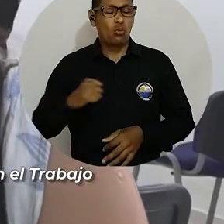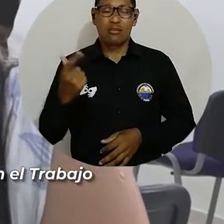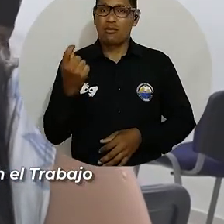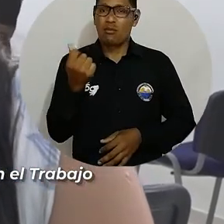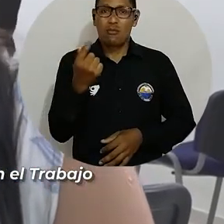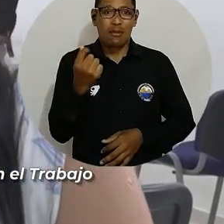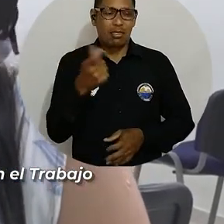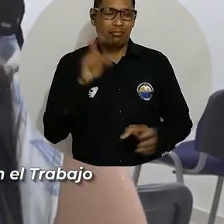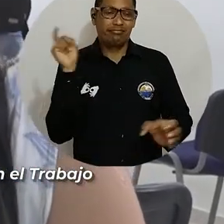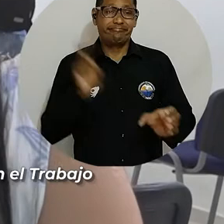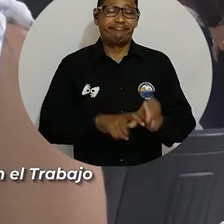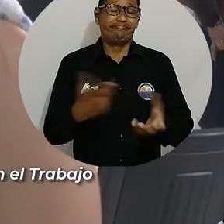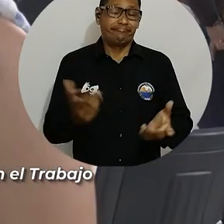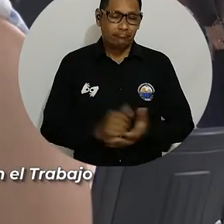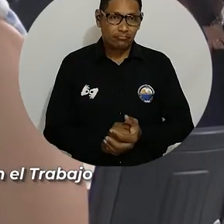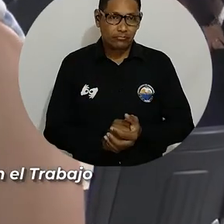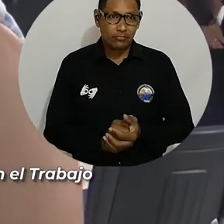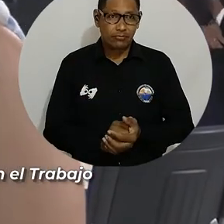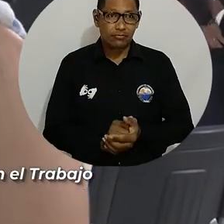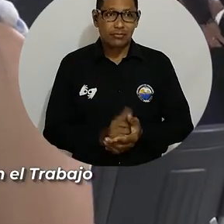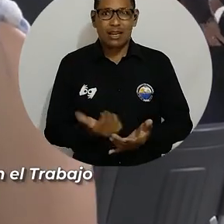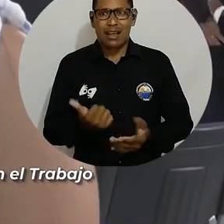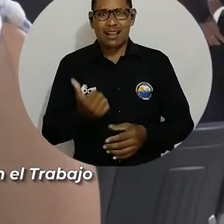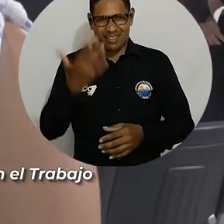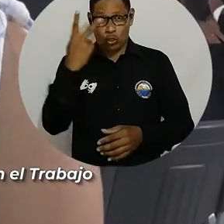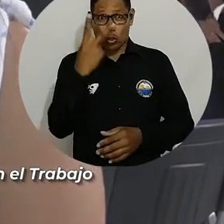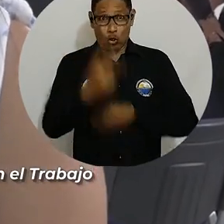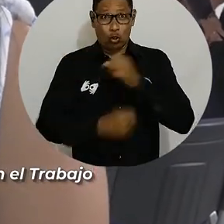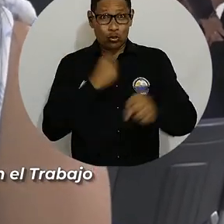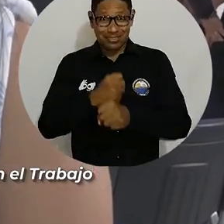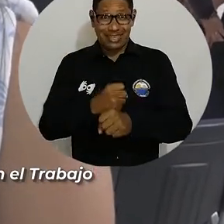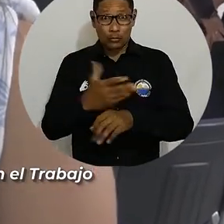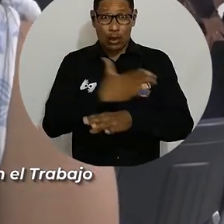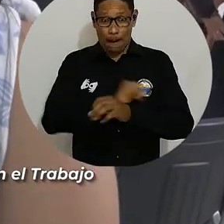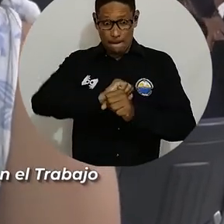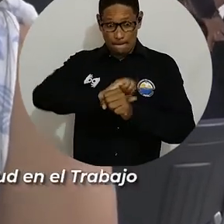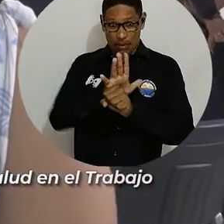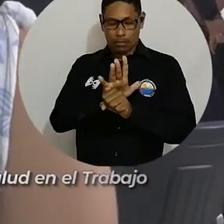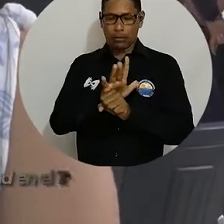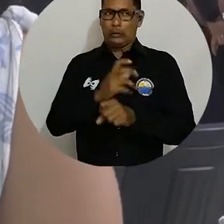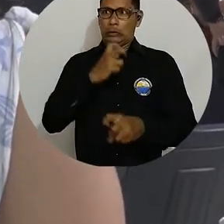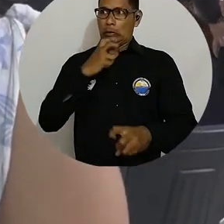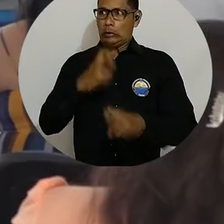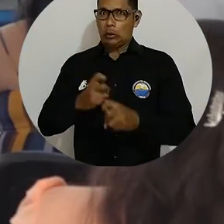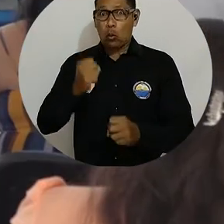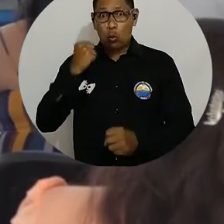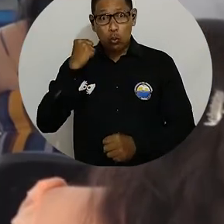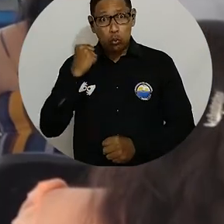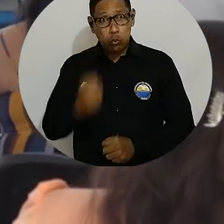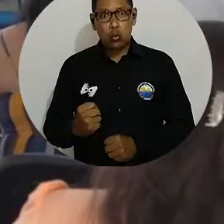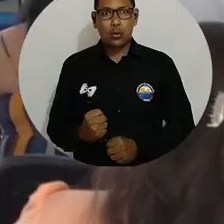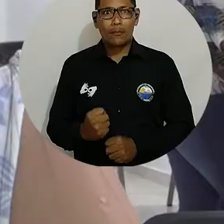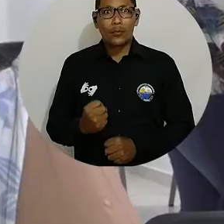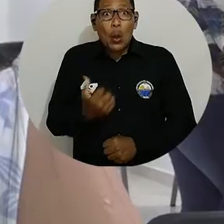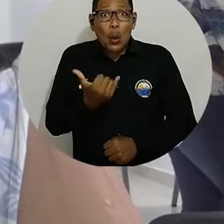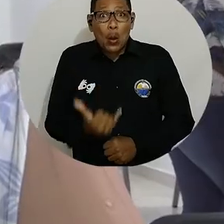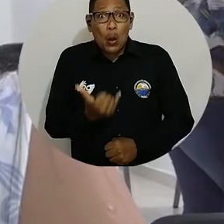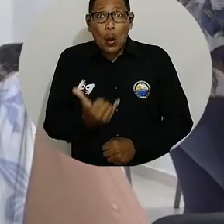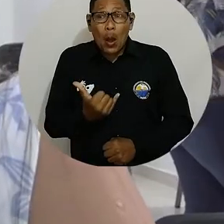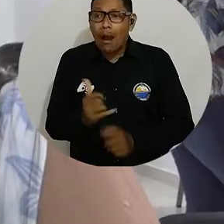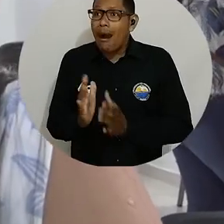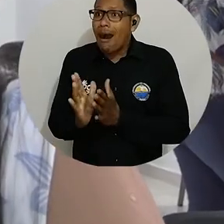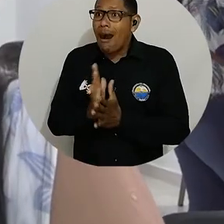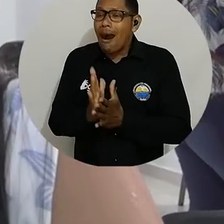para cancelar la matrícula, ya que estos dos últimos años de pandemia han sido bastante duros para todos, y el día de hoy gozar